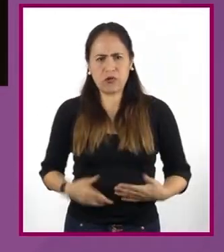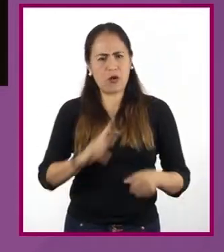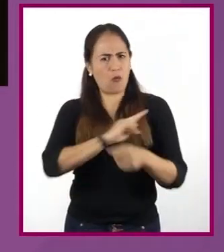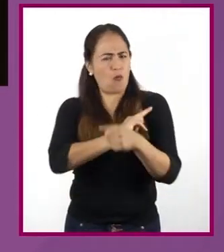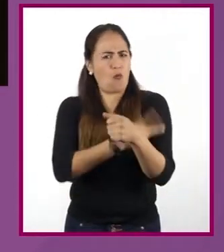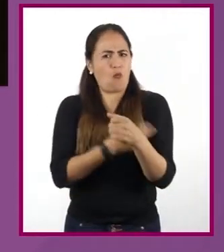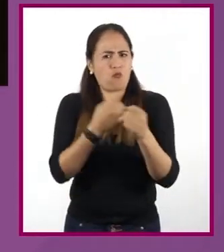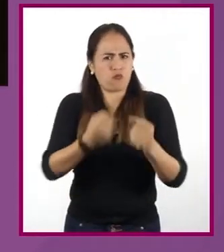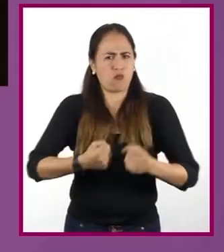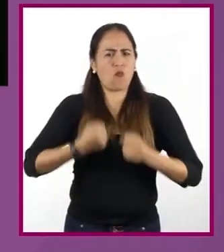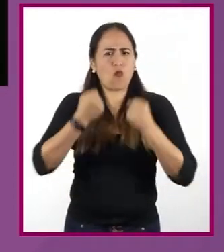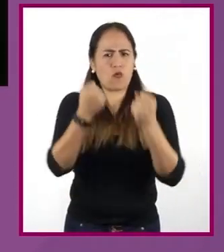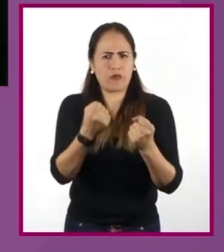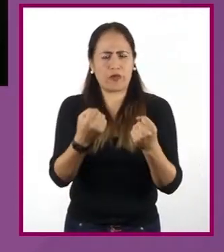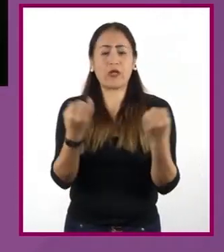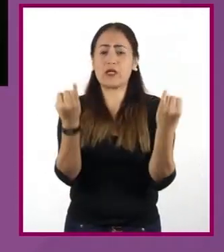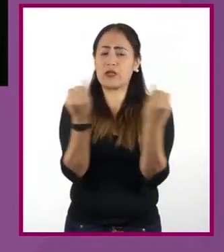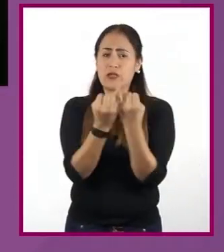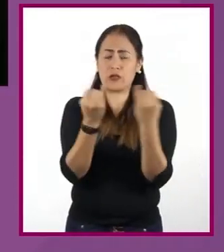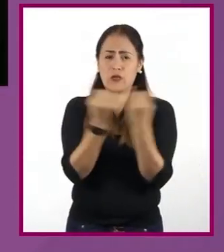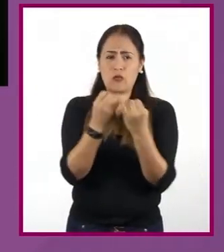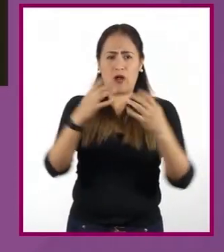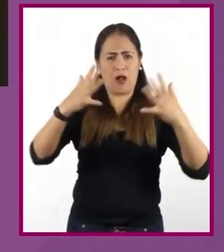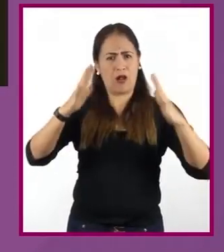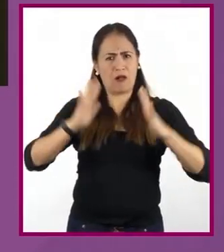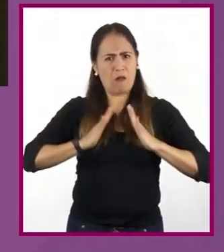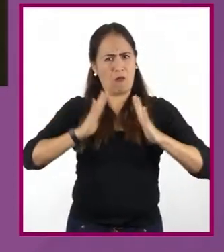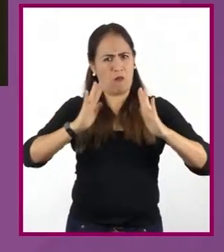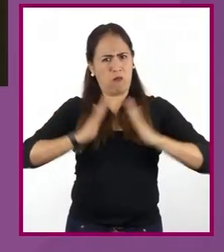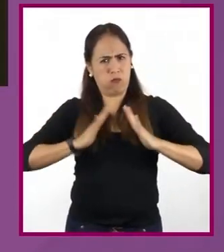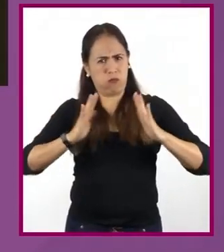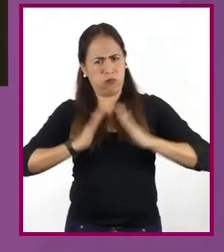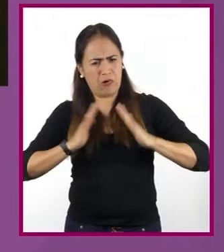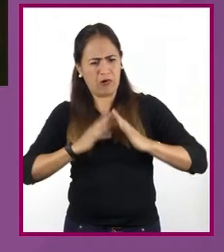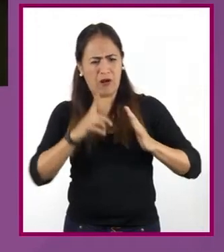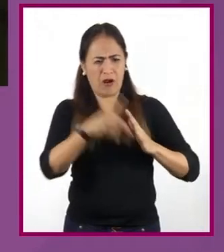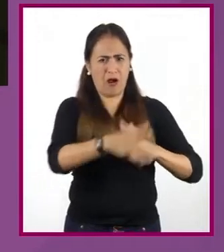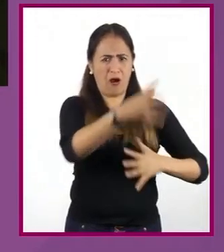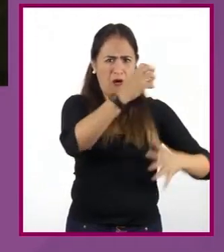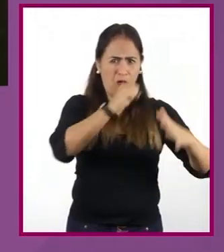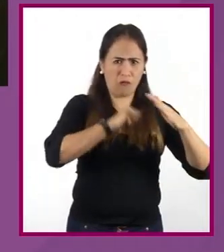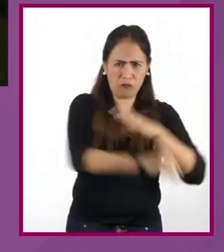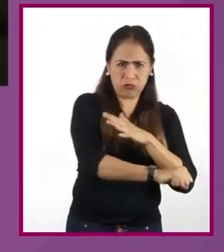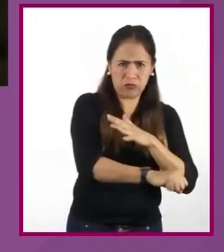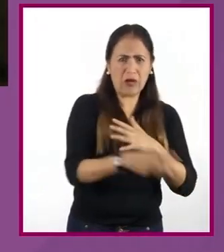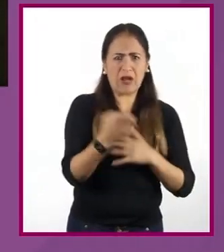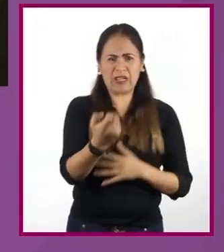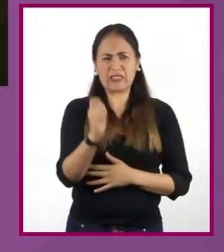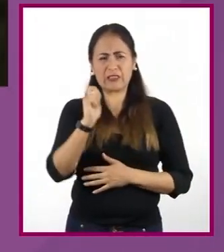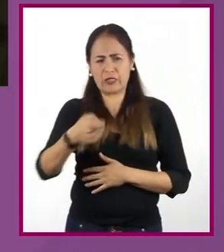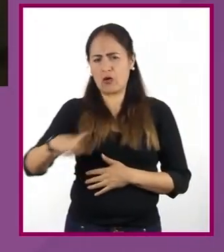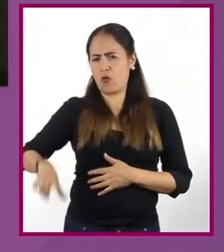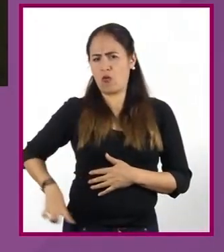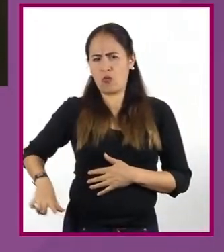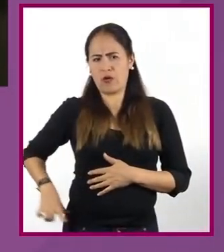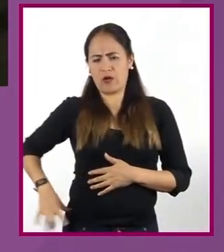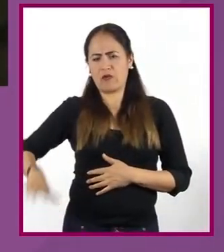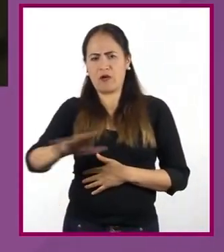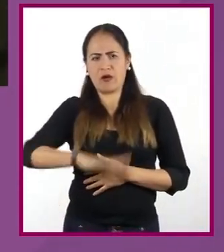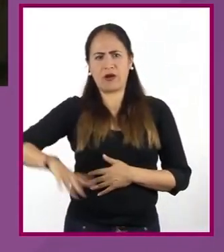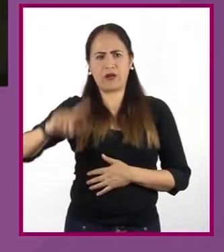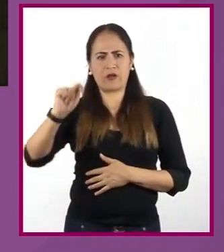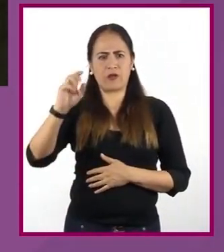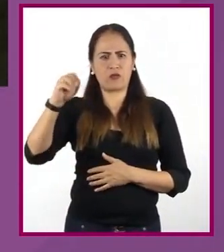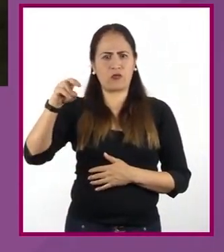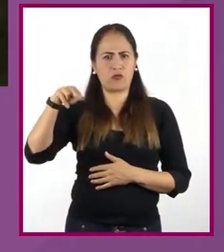Y la importancia triunfal de representar a los guerreros cautivos, que son muestra de la superioridad del gobierno de Toniná hace